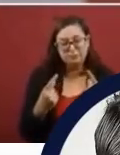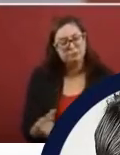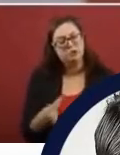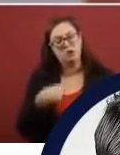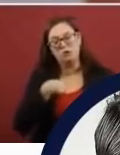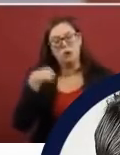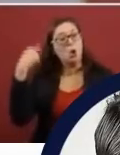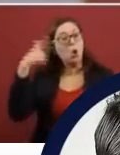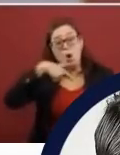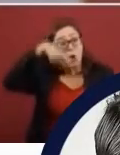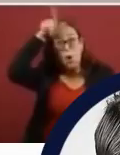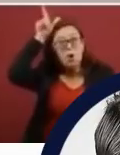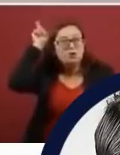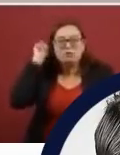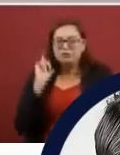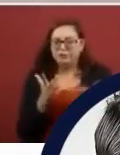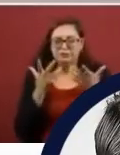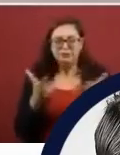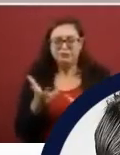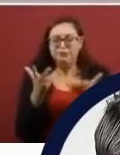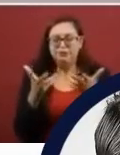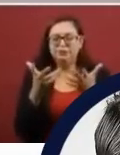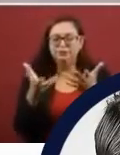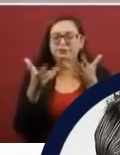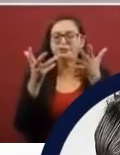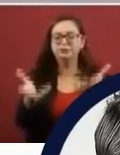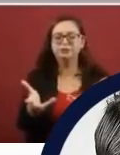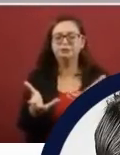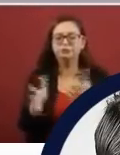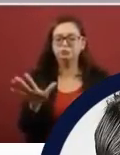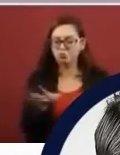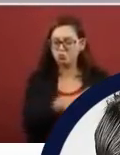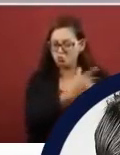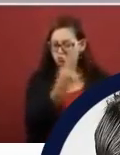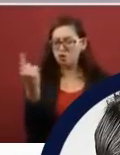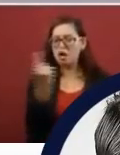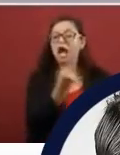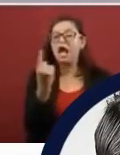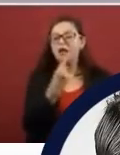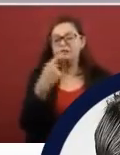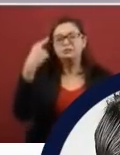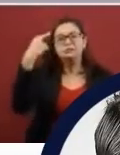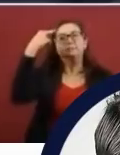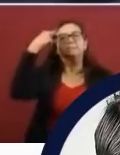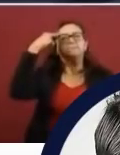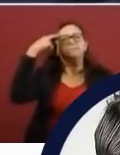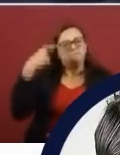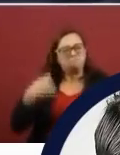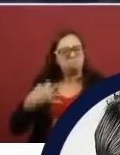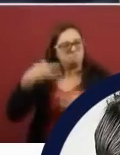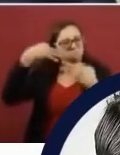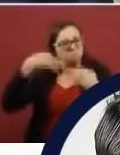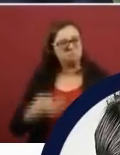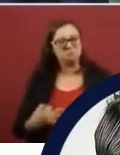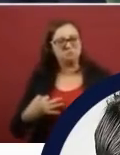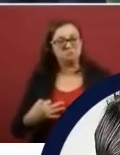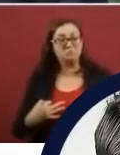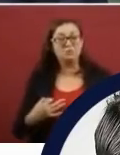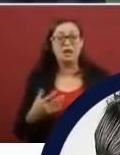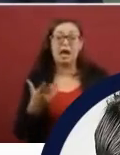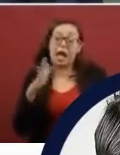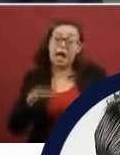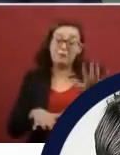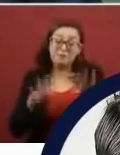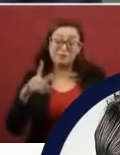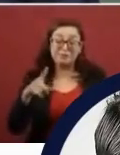ansiedades paranoicas de los editores, de los reporteros, de los dueños de los medios, empezar a entender y leer un